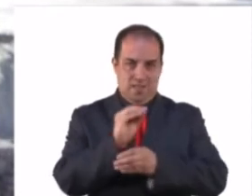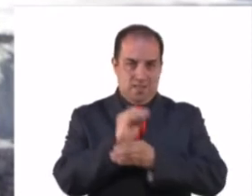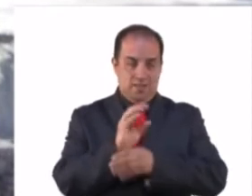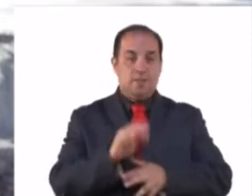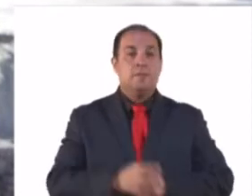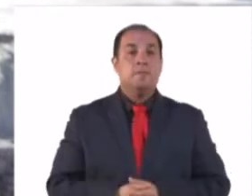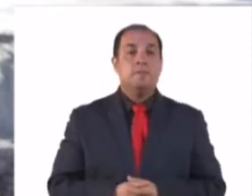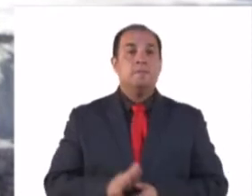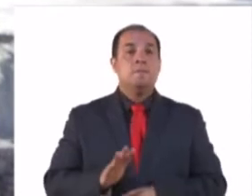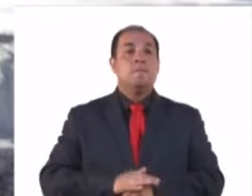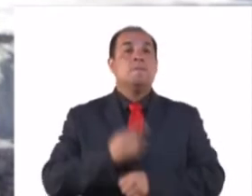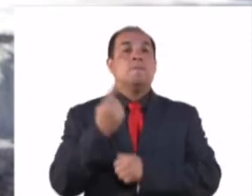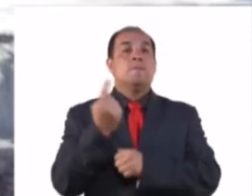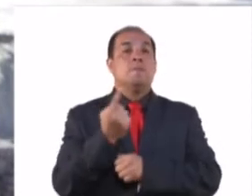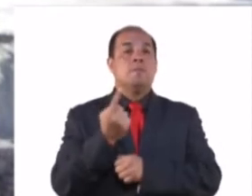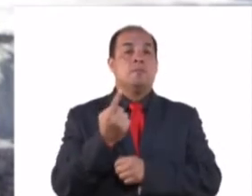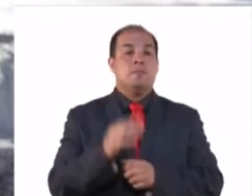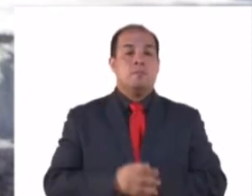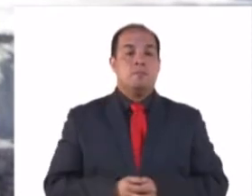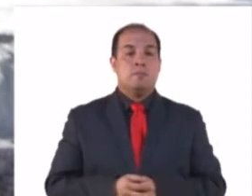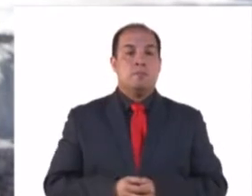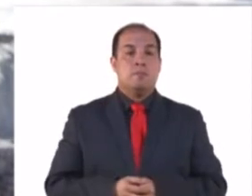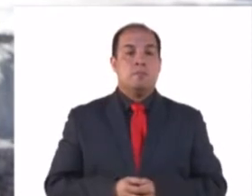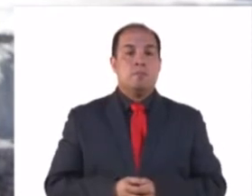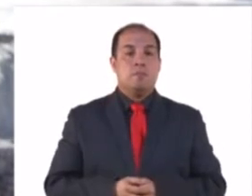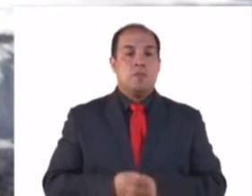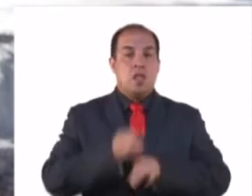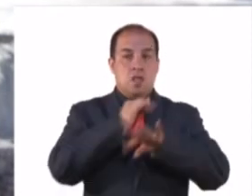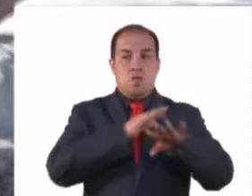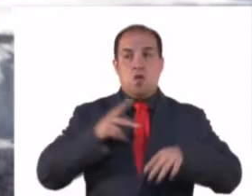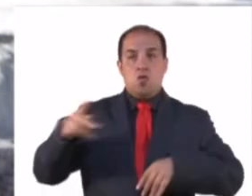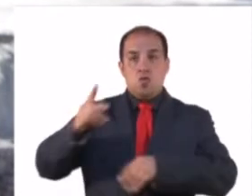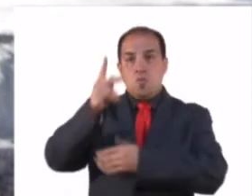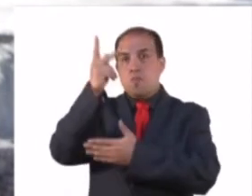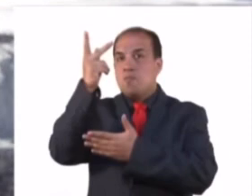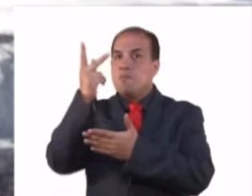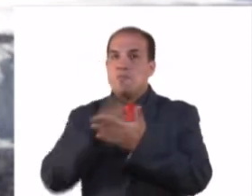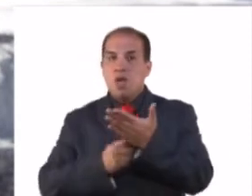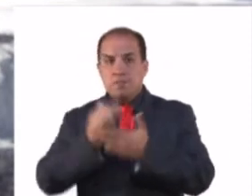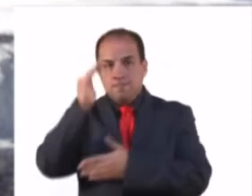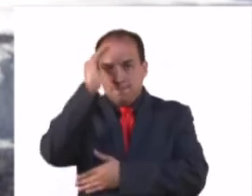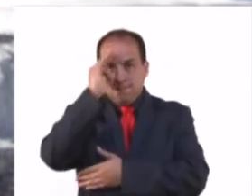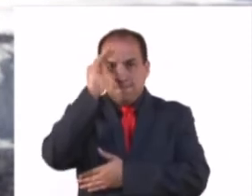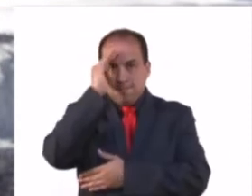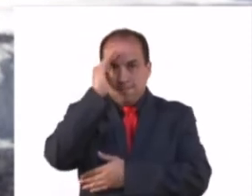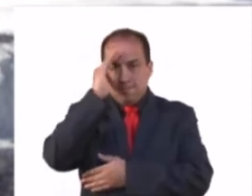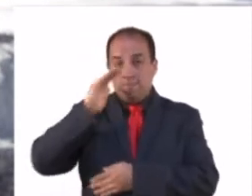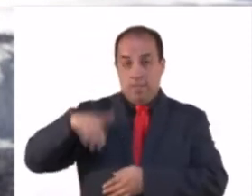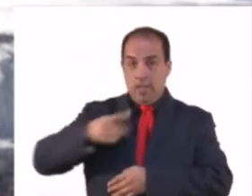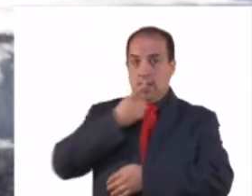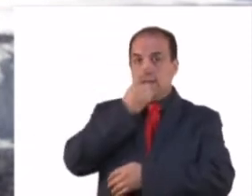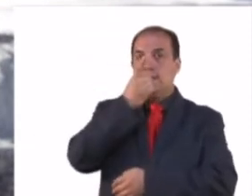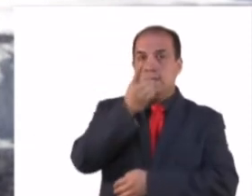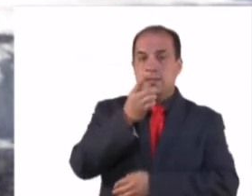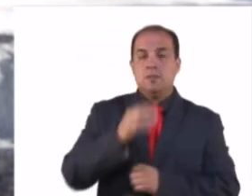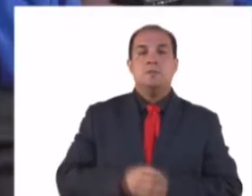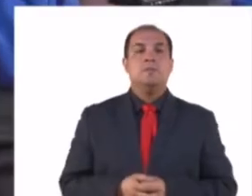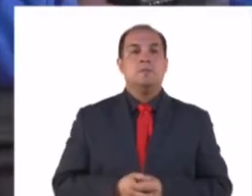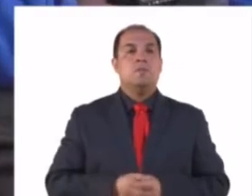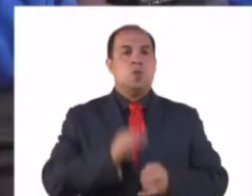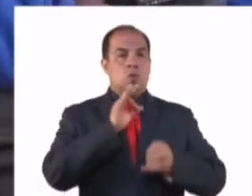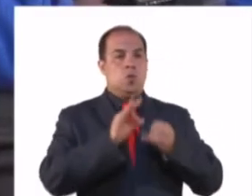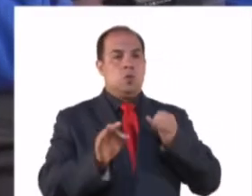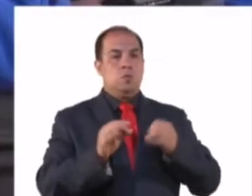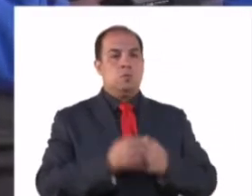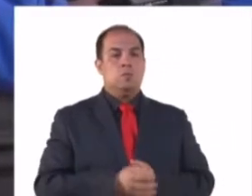porque es, repito, pues es una campaña orquestada, que es lo que hemos dicho. Y